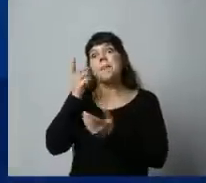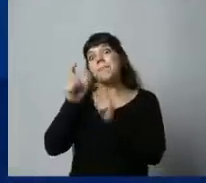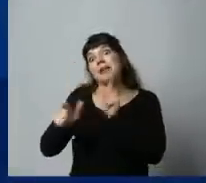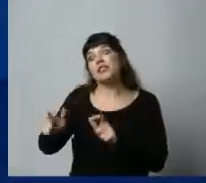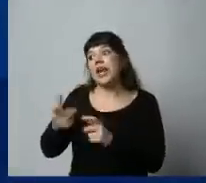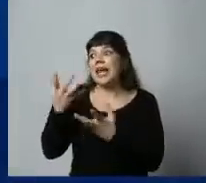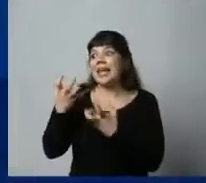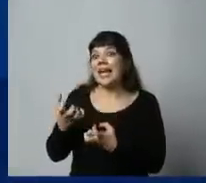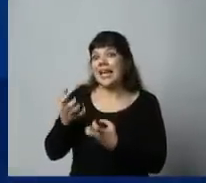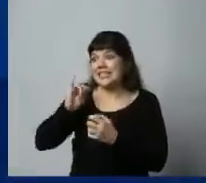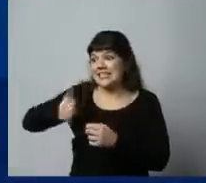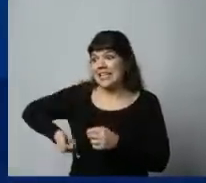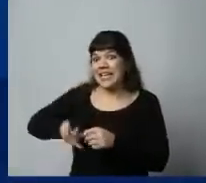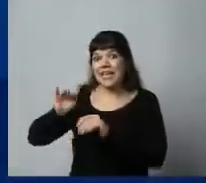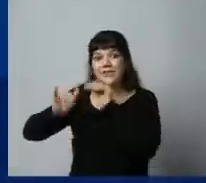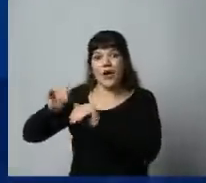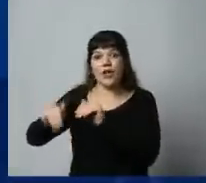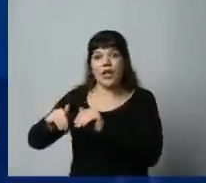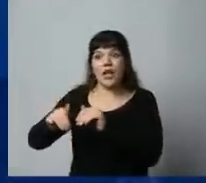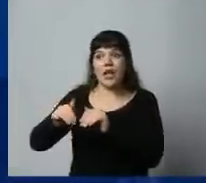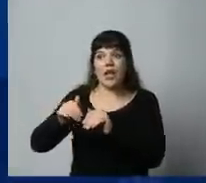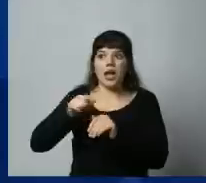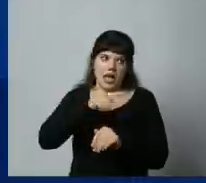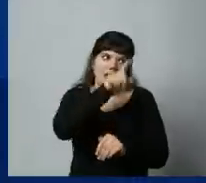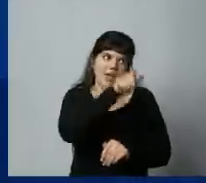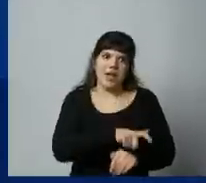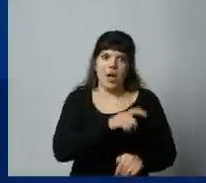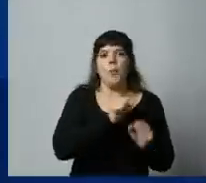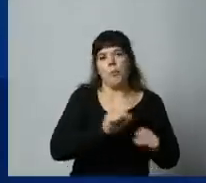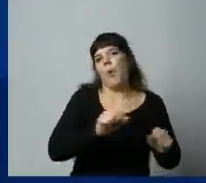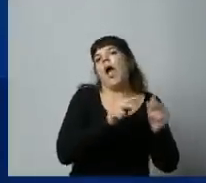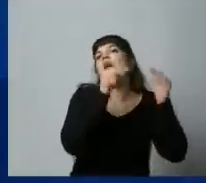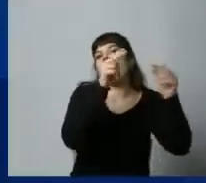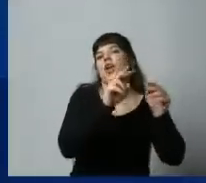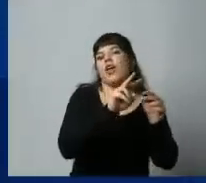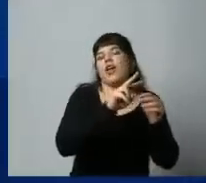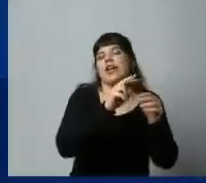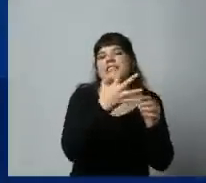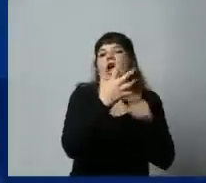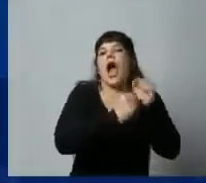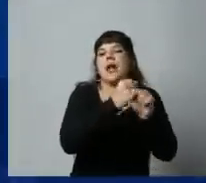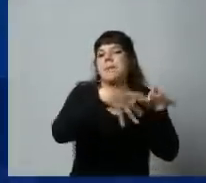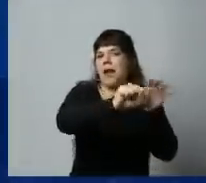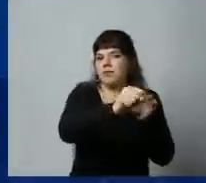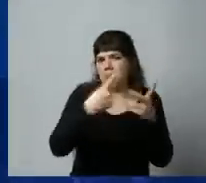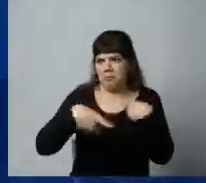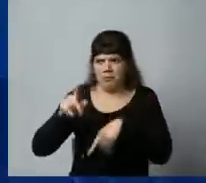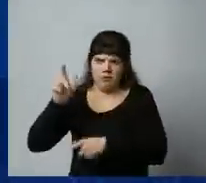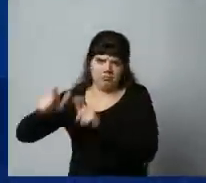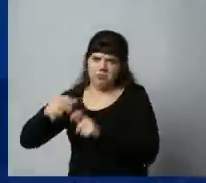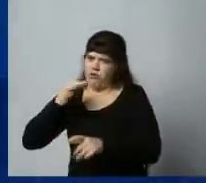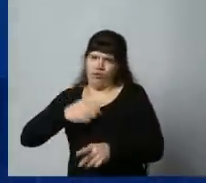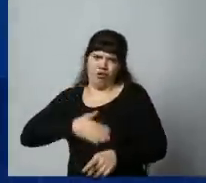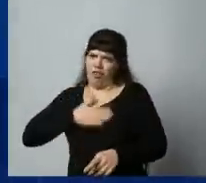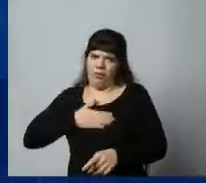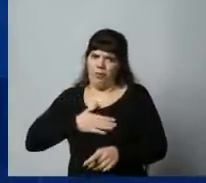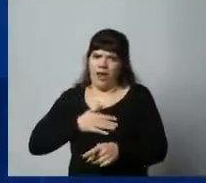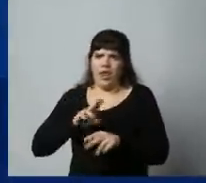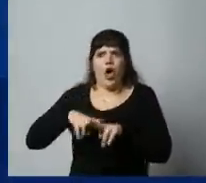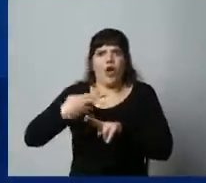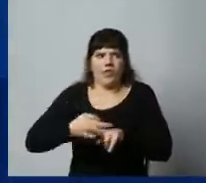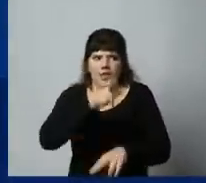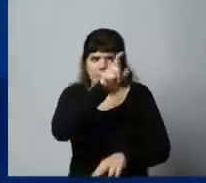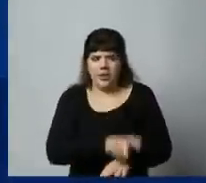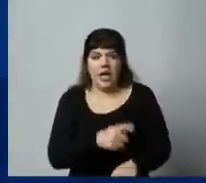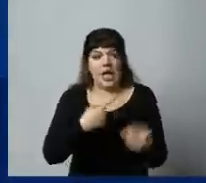reelección y Pacheco era el más votado se quedaba otro periodo pero como la gente dijo no reelección no sumó los votos de